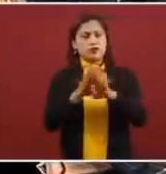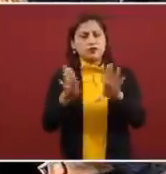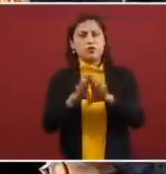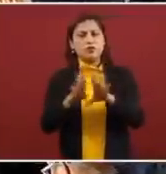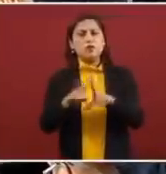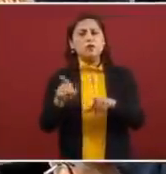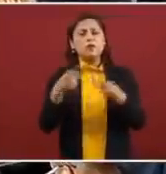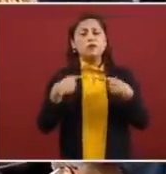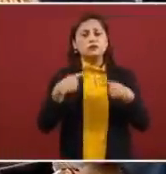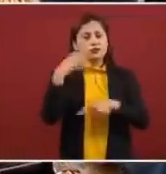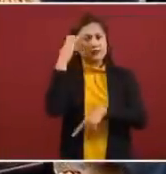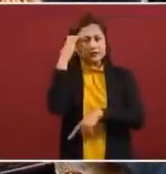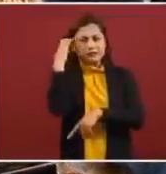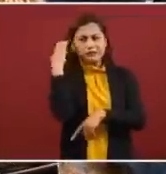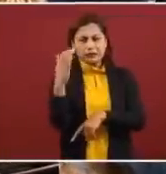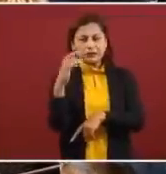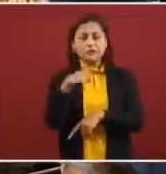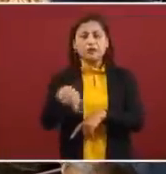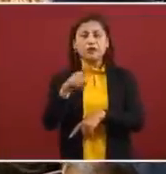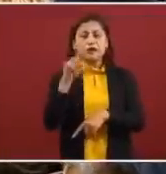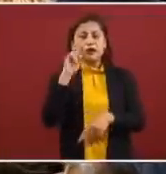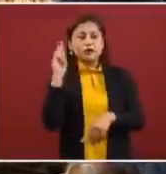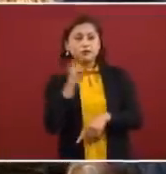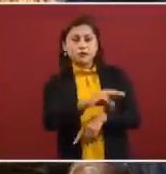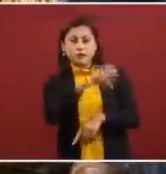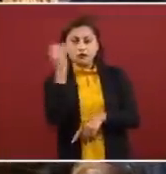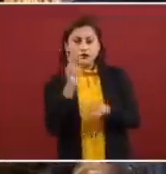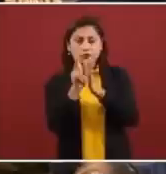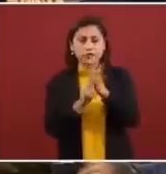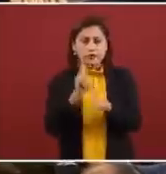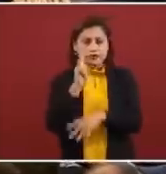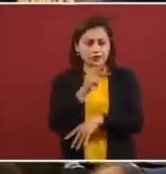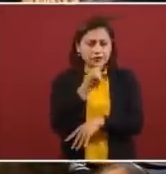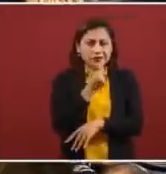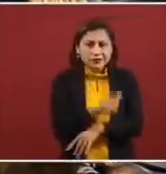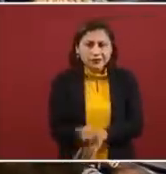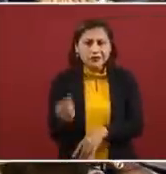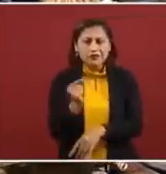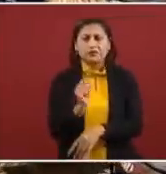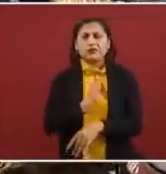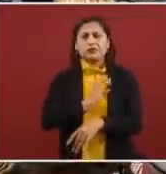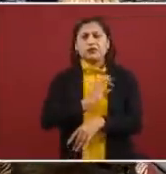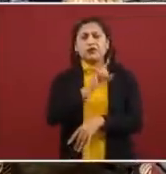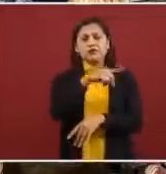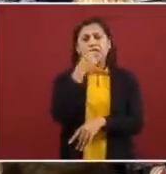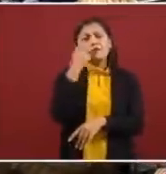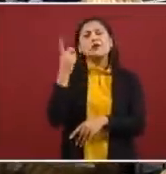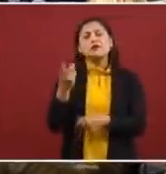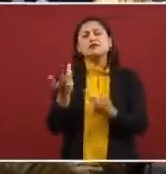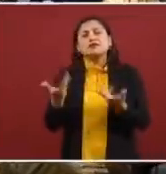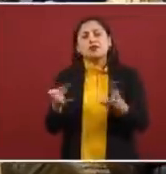terrorismo a estos niños que vimos en las imágenes que les va a decir este mensaje de solidaridad